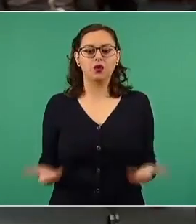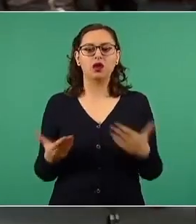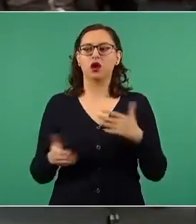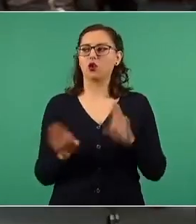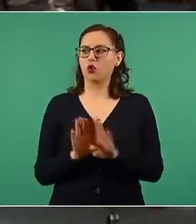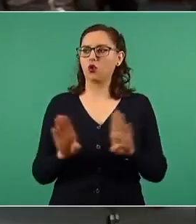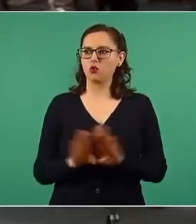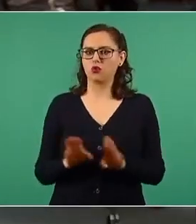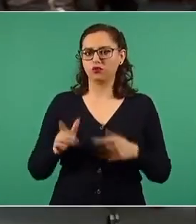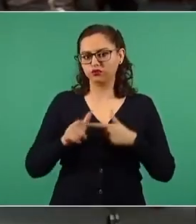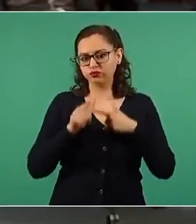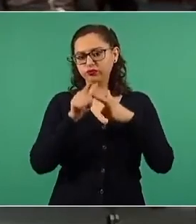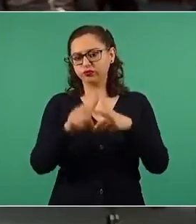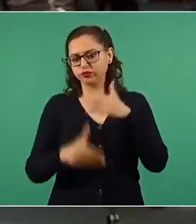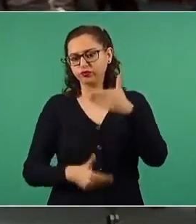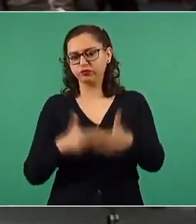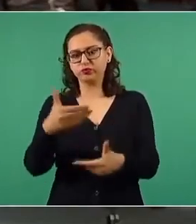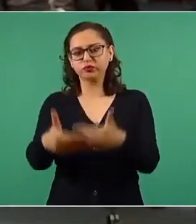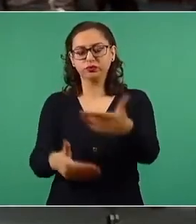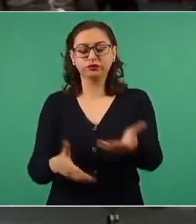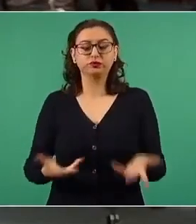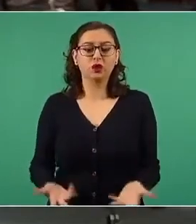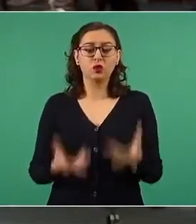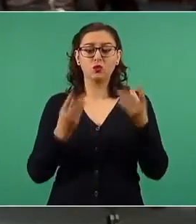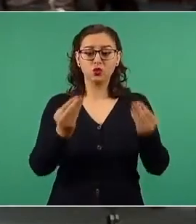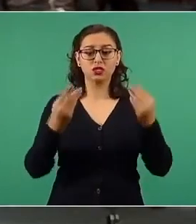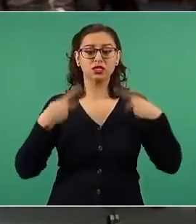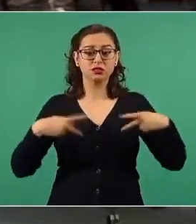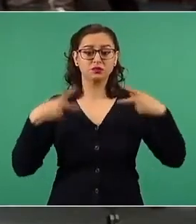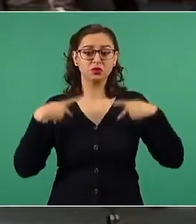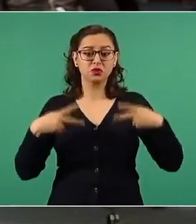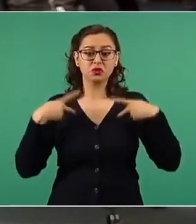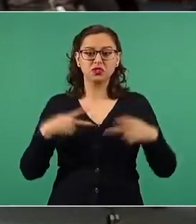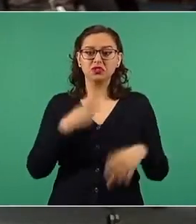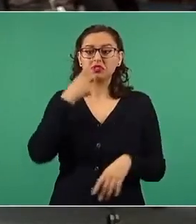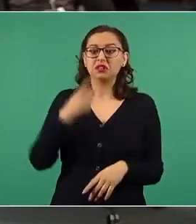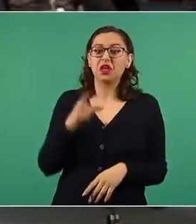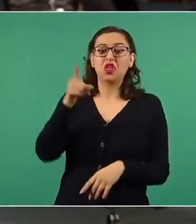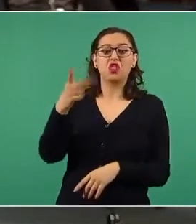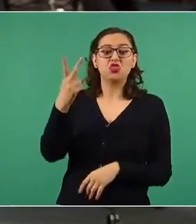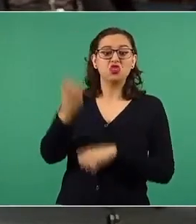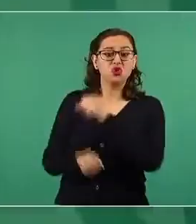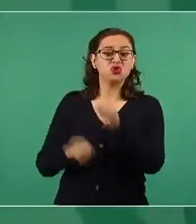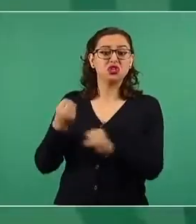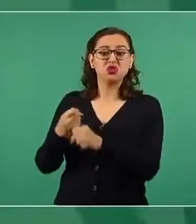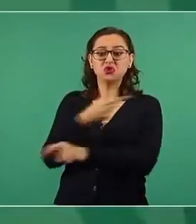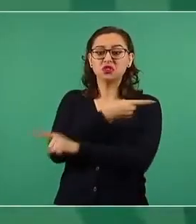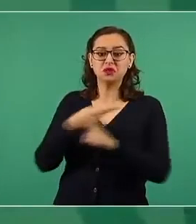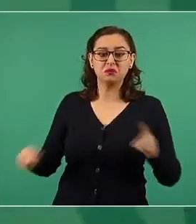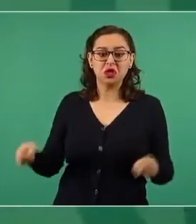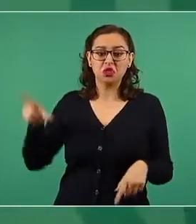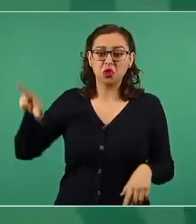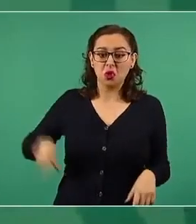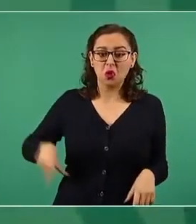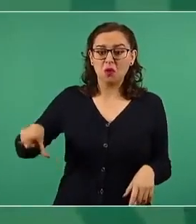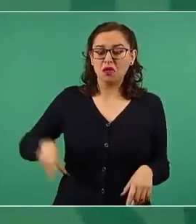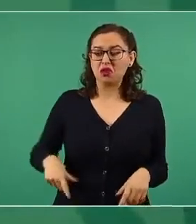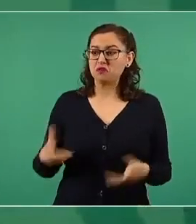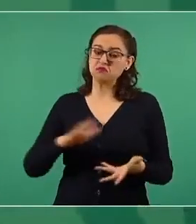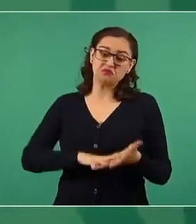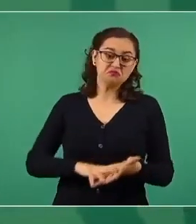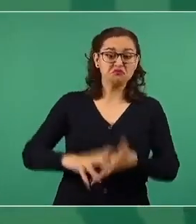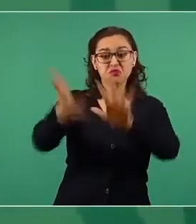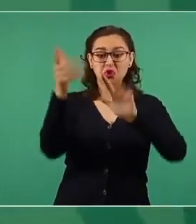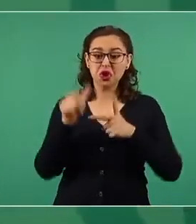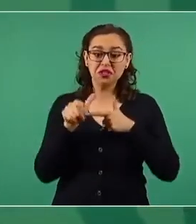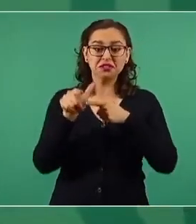Hay muchos que dicen, ya lleva 2 años y medio en el gobierno y no puede acabar con la violencia. Bueno, para entender la violencia hay